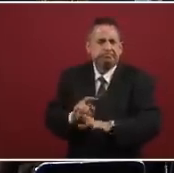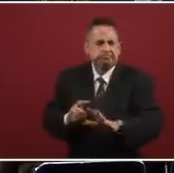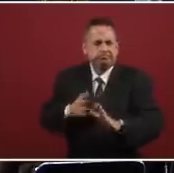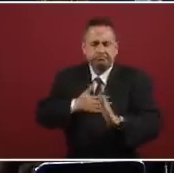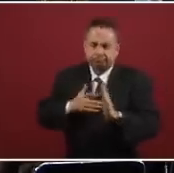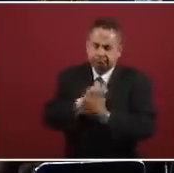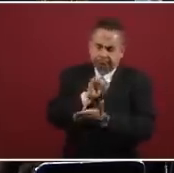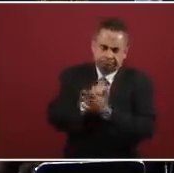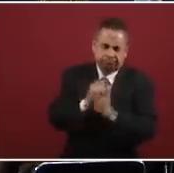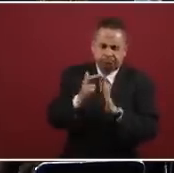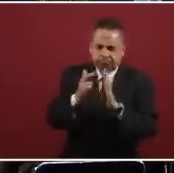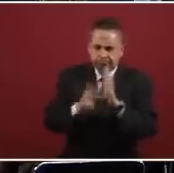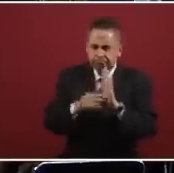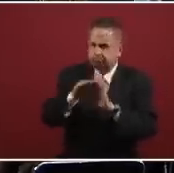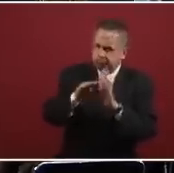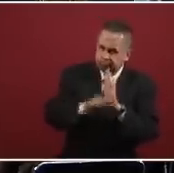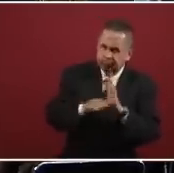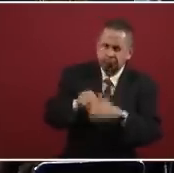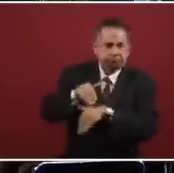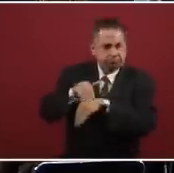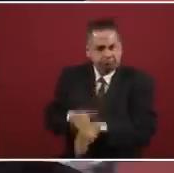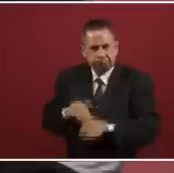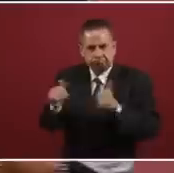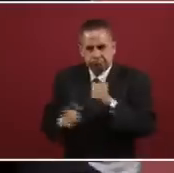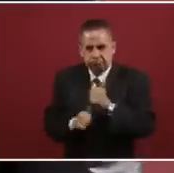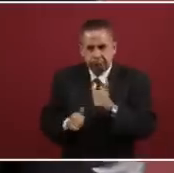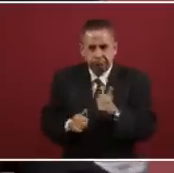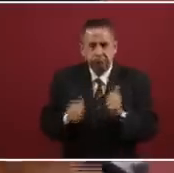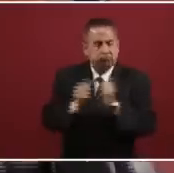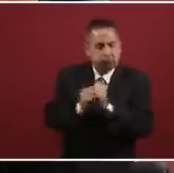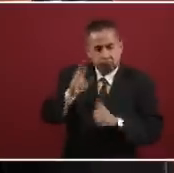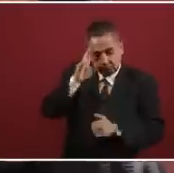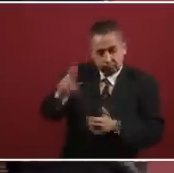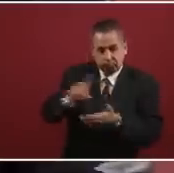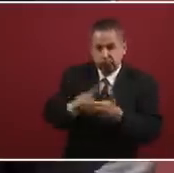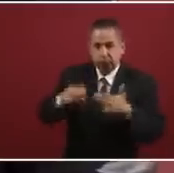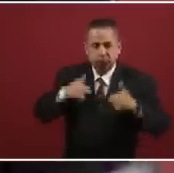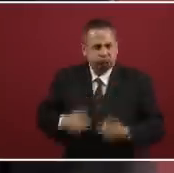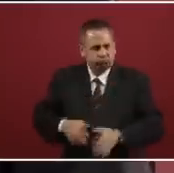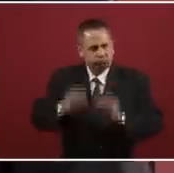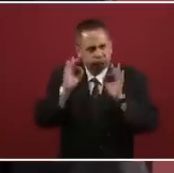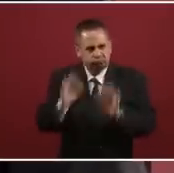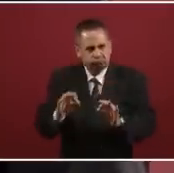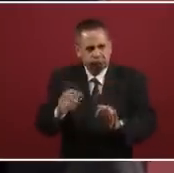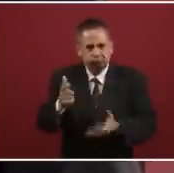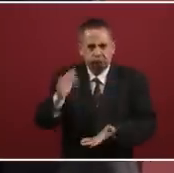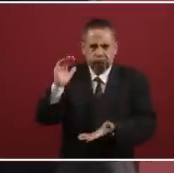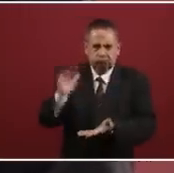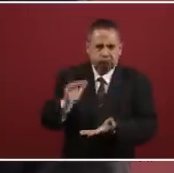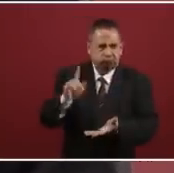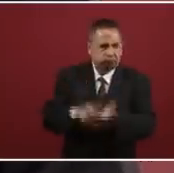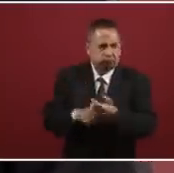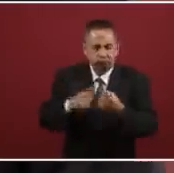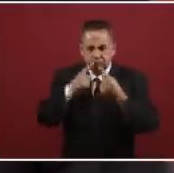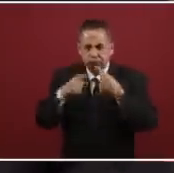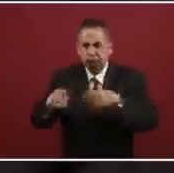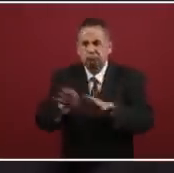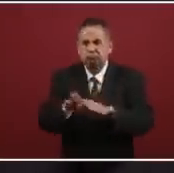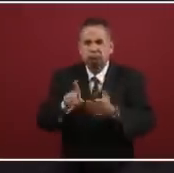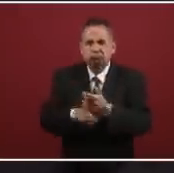nuestras leyes y sin violar derechos humanos, disminuir el